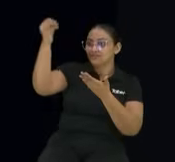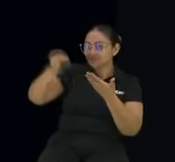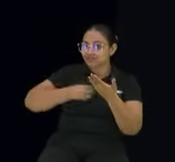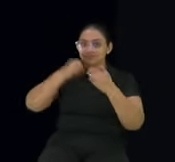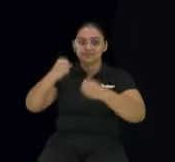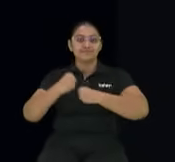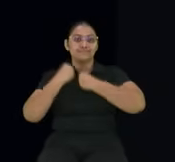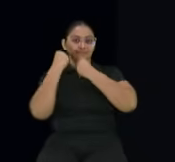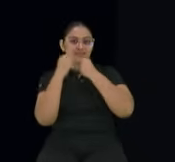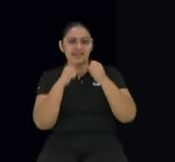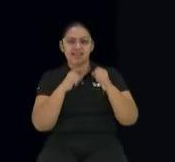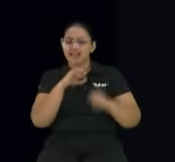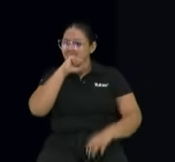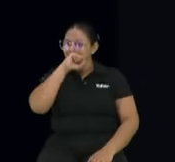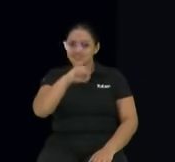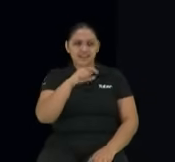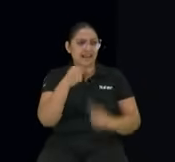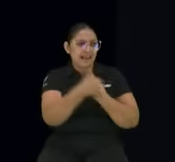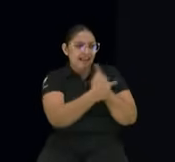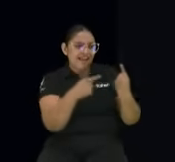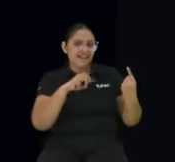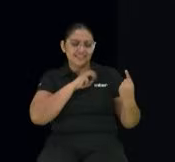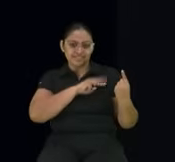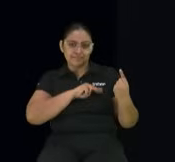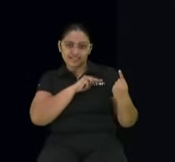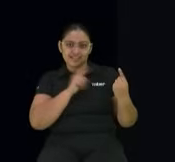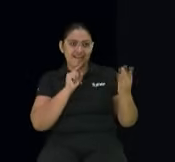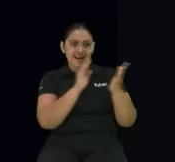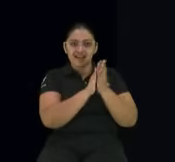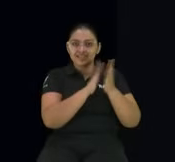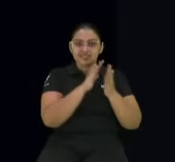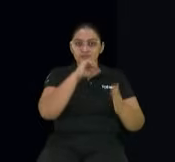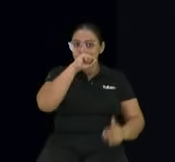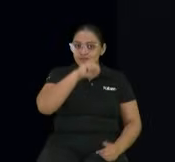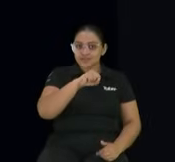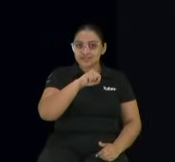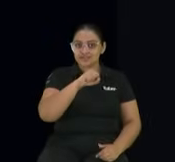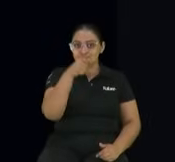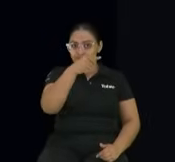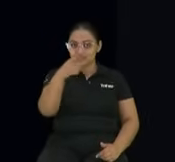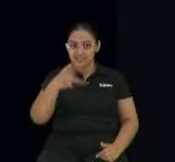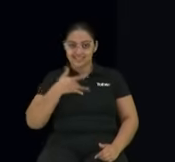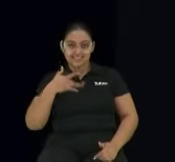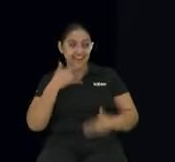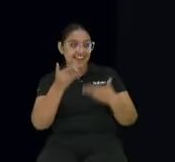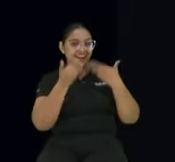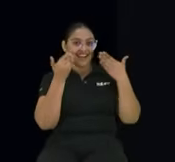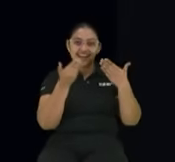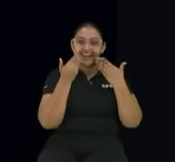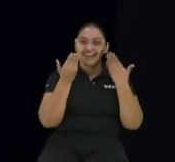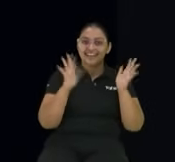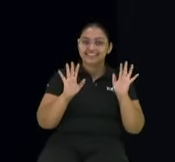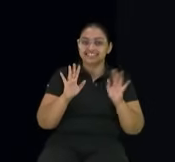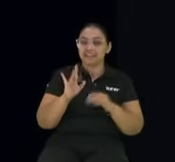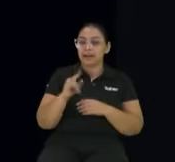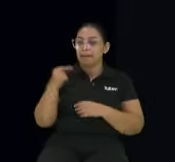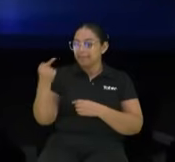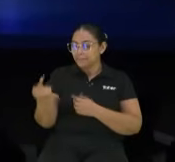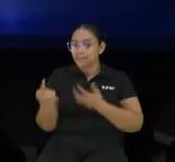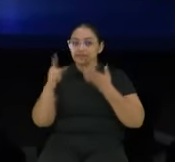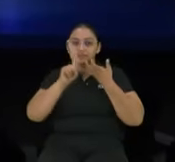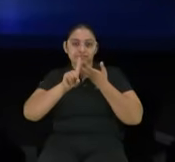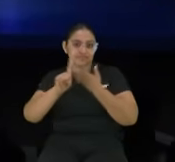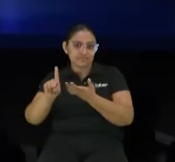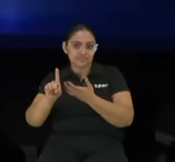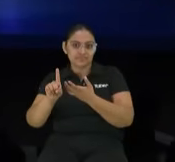encantan los muchachos de alabanza Cuántos se gozaron esta noche estaba ahí el líder de alabanza dando lo mejor